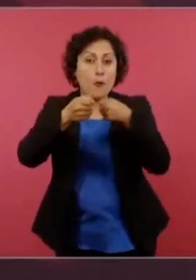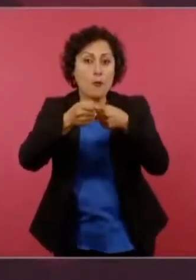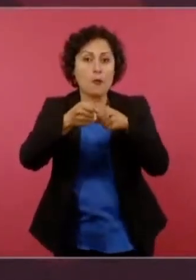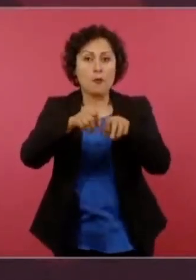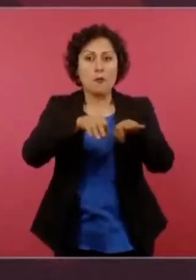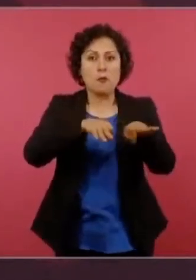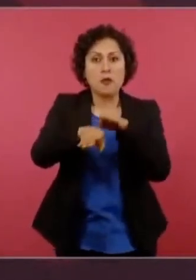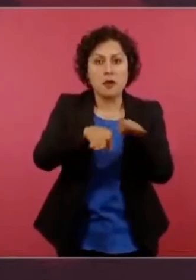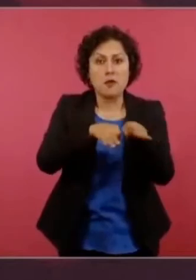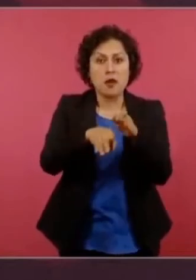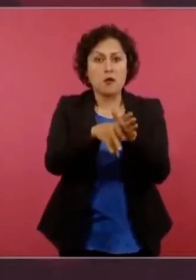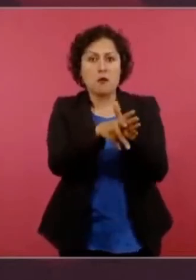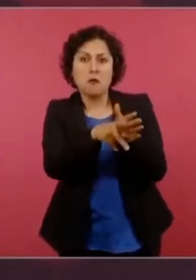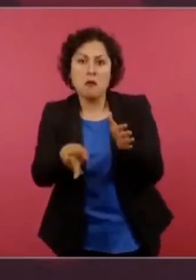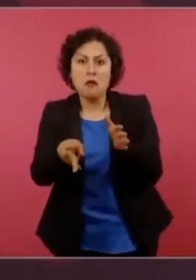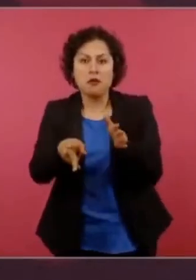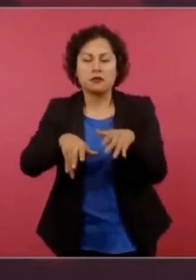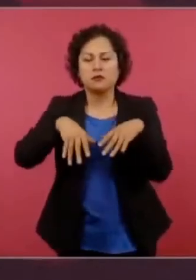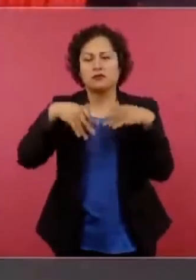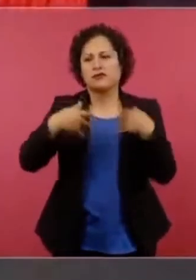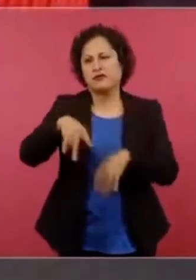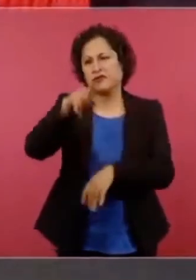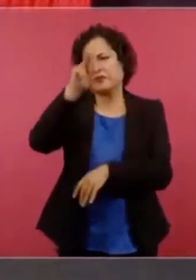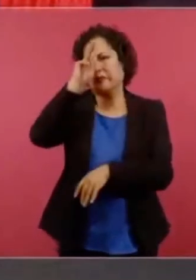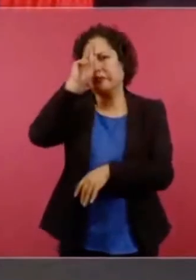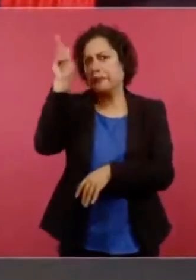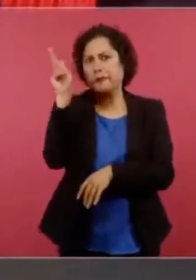desde la época del presidente Madero.